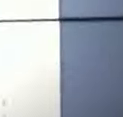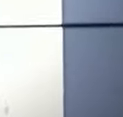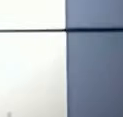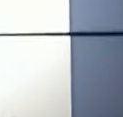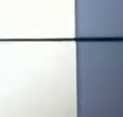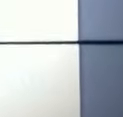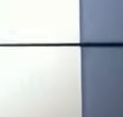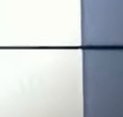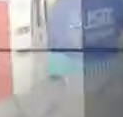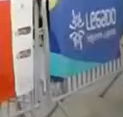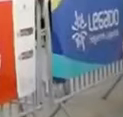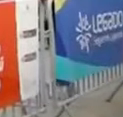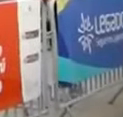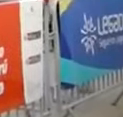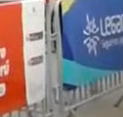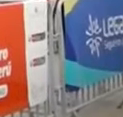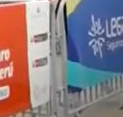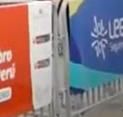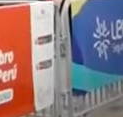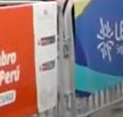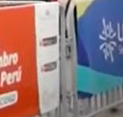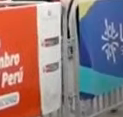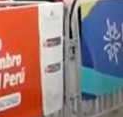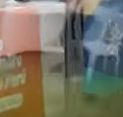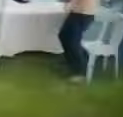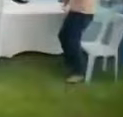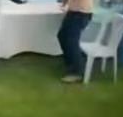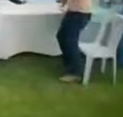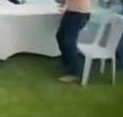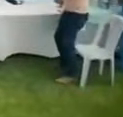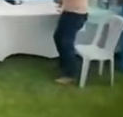de toda la población. Sigamos